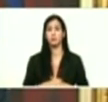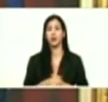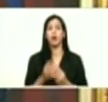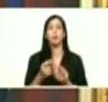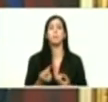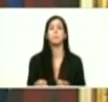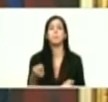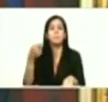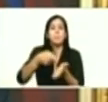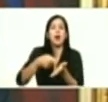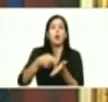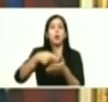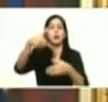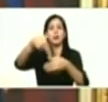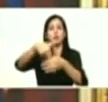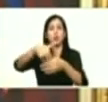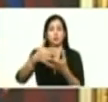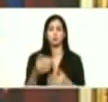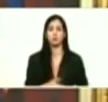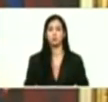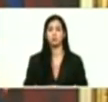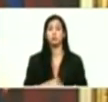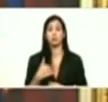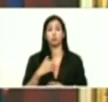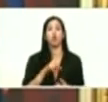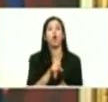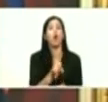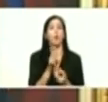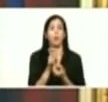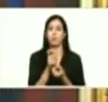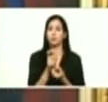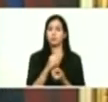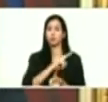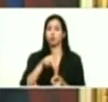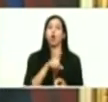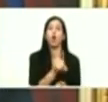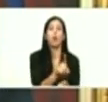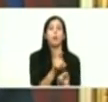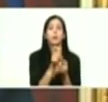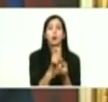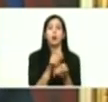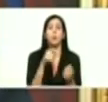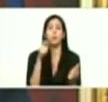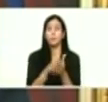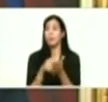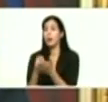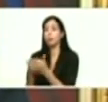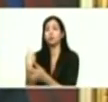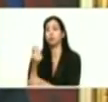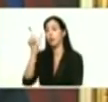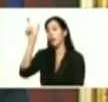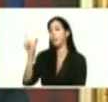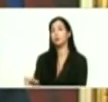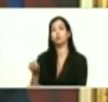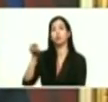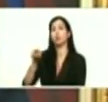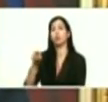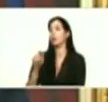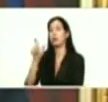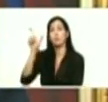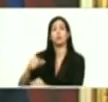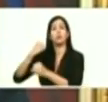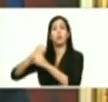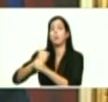gasolina vamos a cobrarla porque estábamos pagando por echarla ¿verdad?